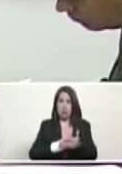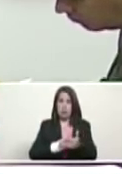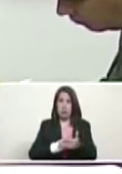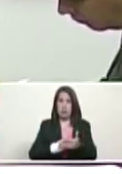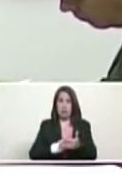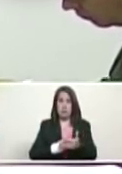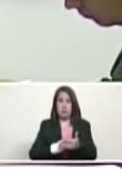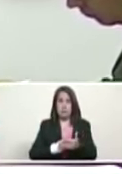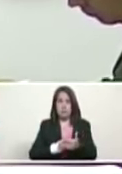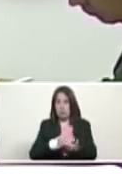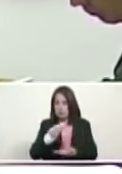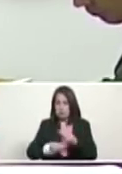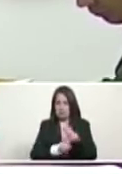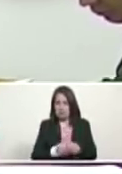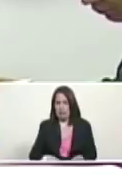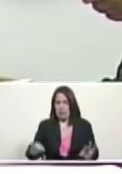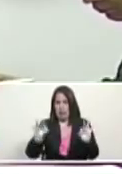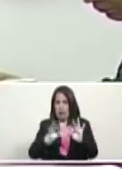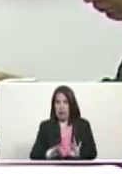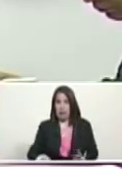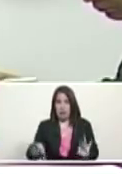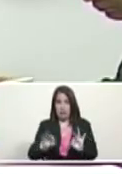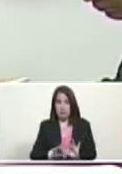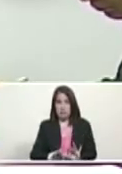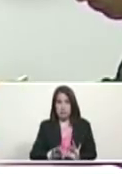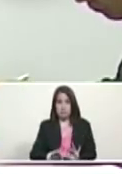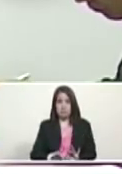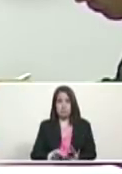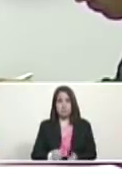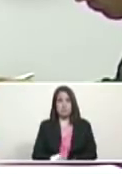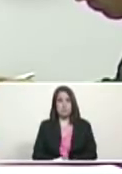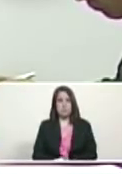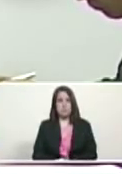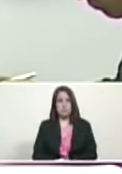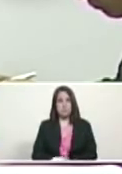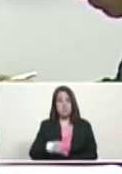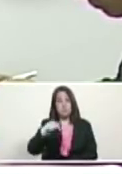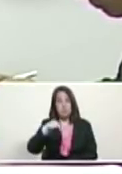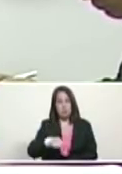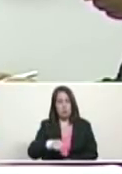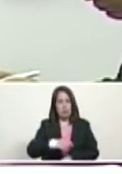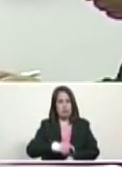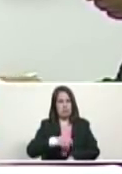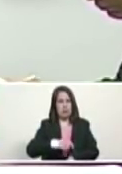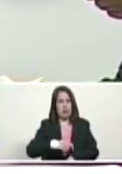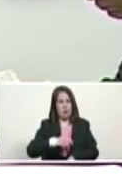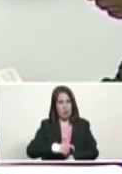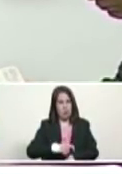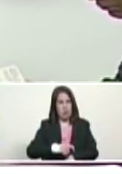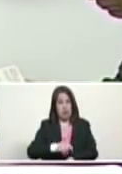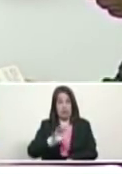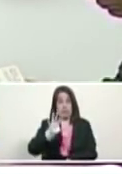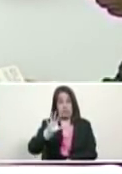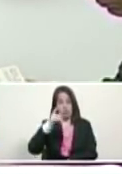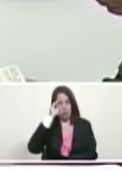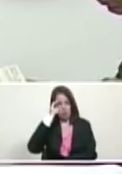se ejecutara, no se diera definitivamente. Hoy, a esta hora, a